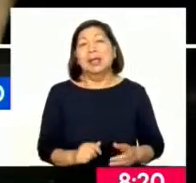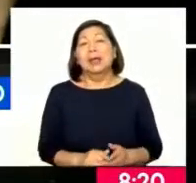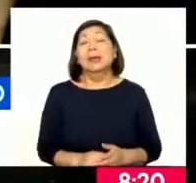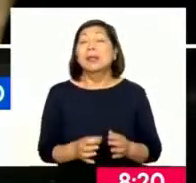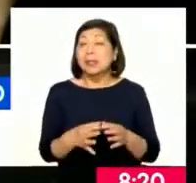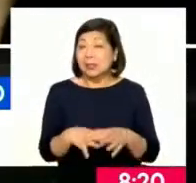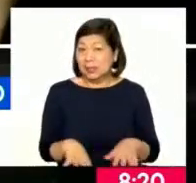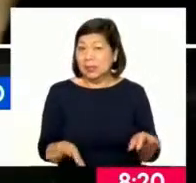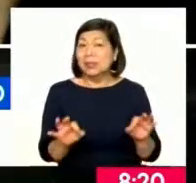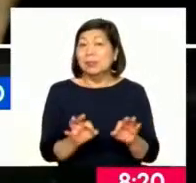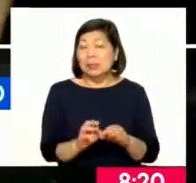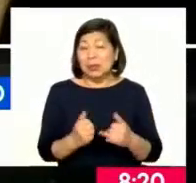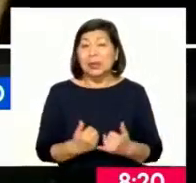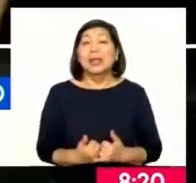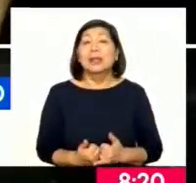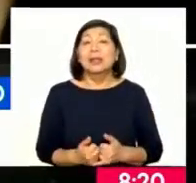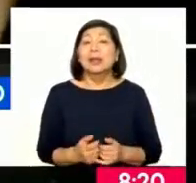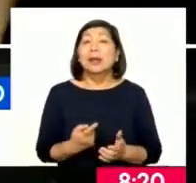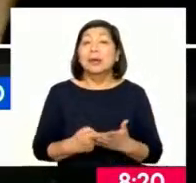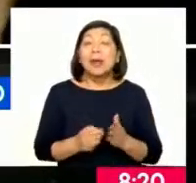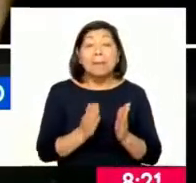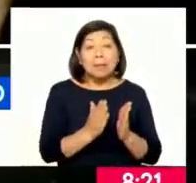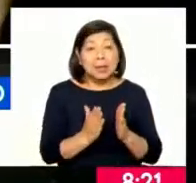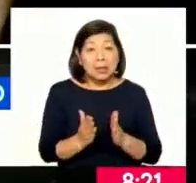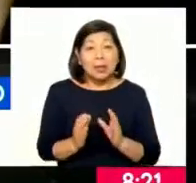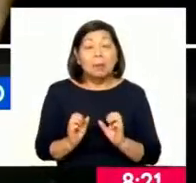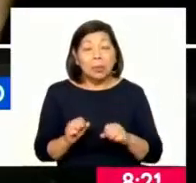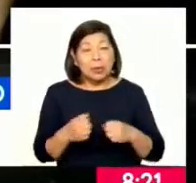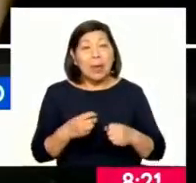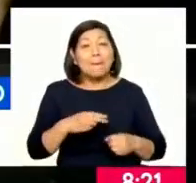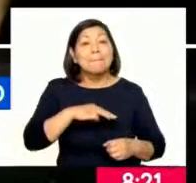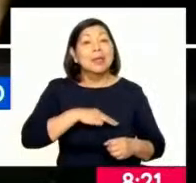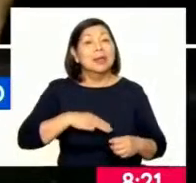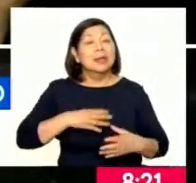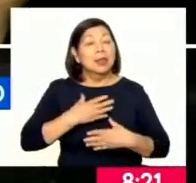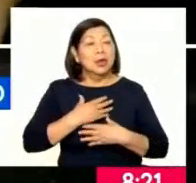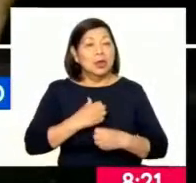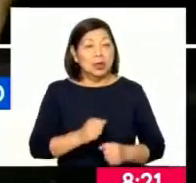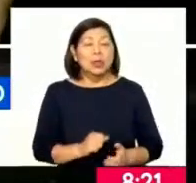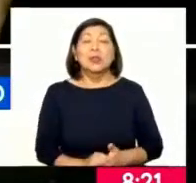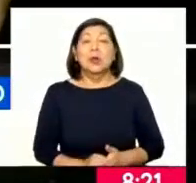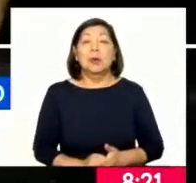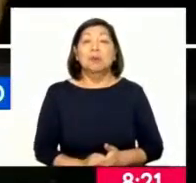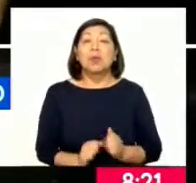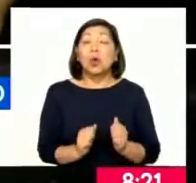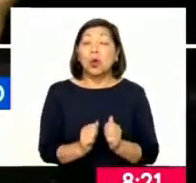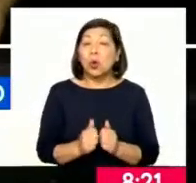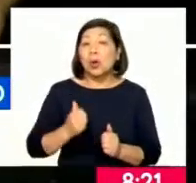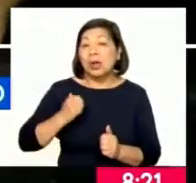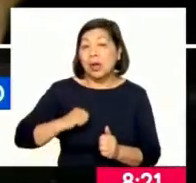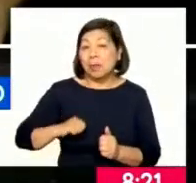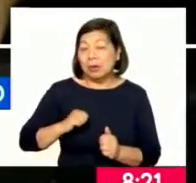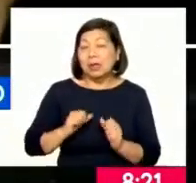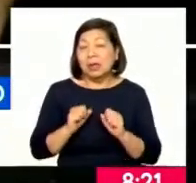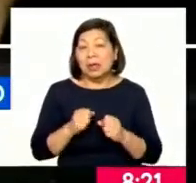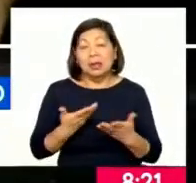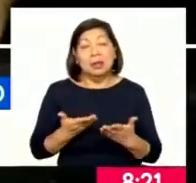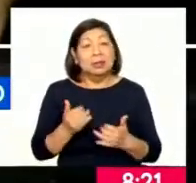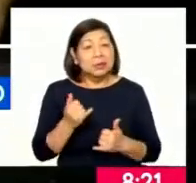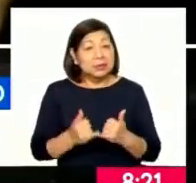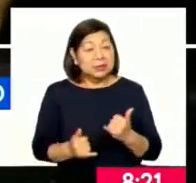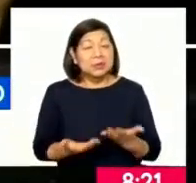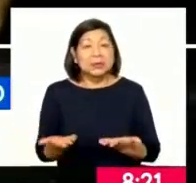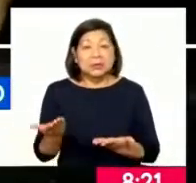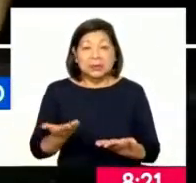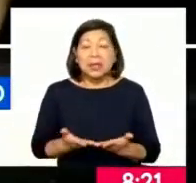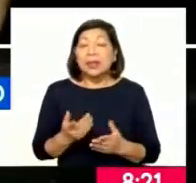muy importante en este punto las medidas que pueda adoptar el Ministerio de Salud en coordinación con las municipalidades, que son finalmente las que